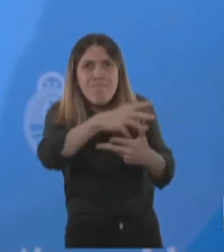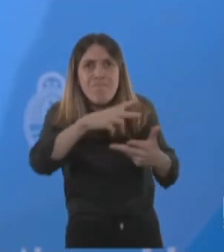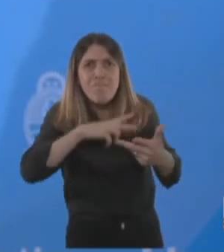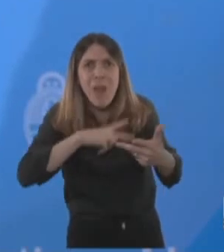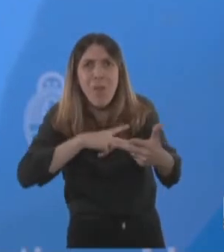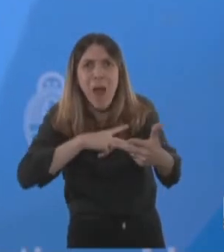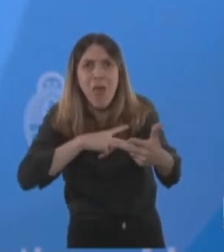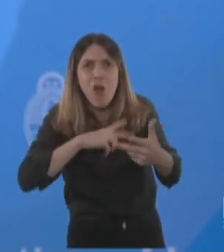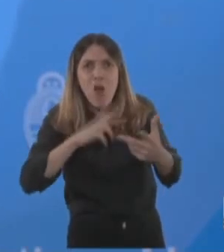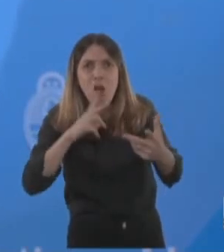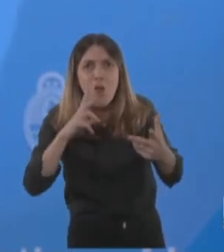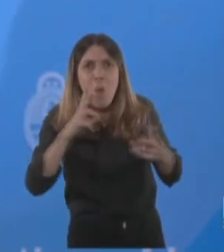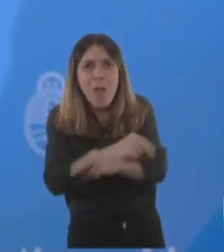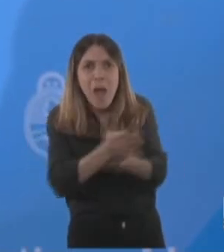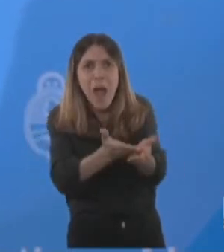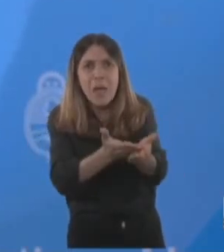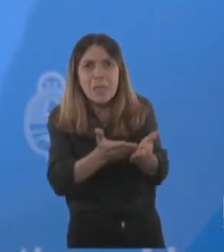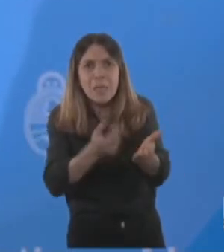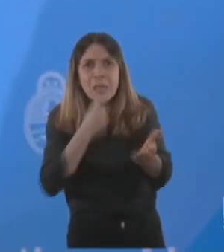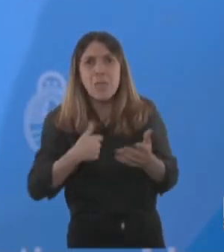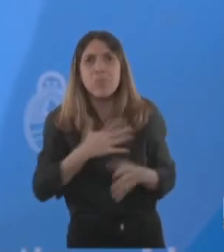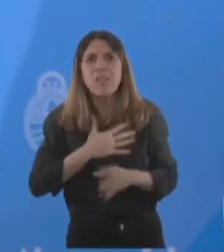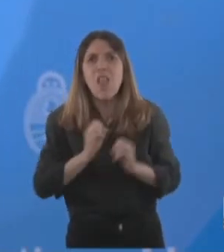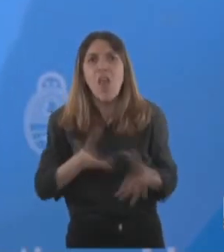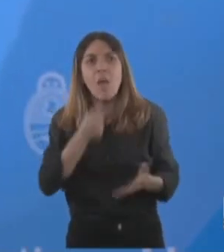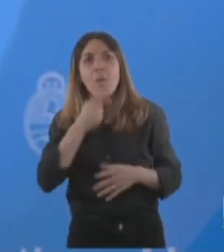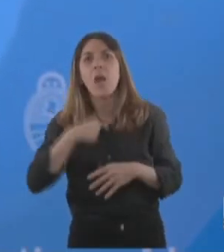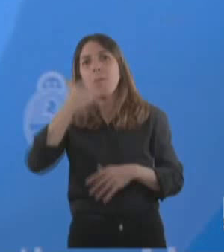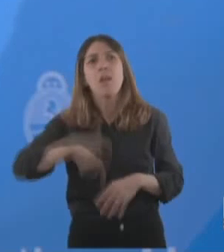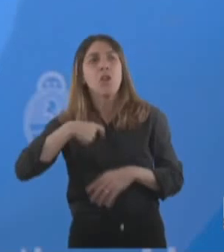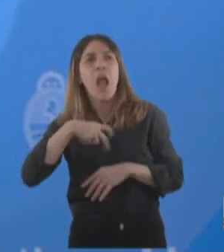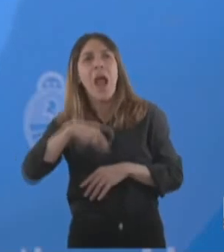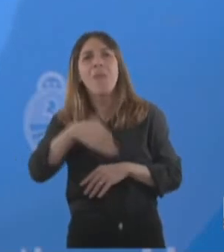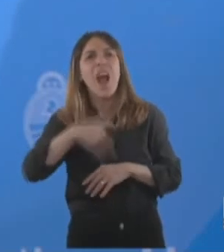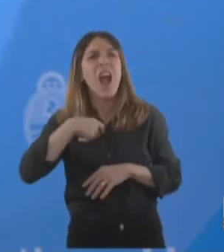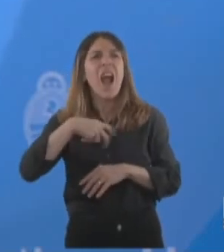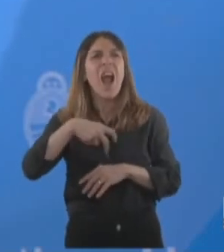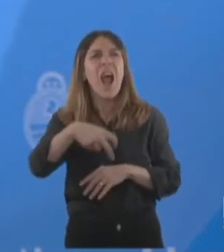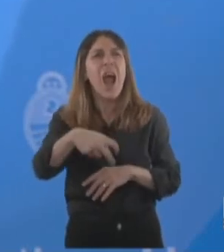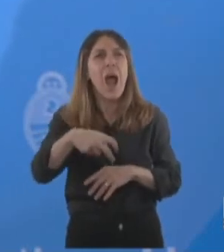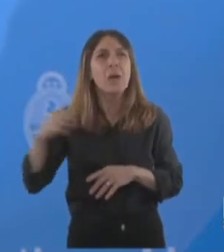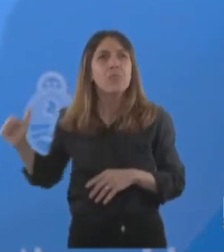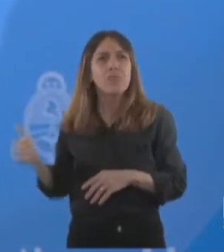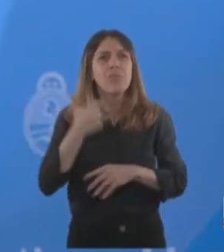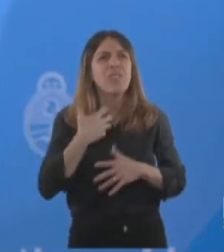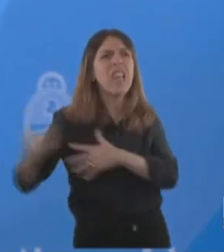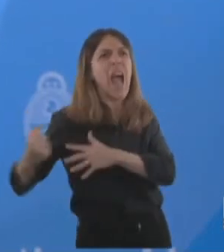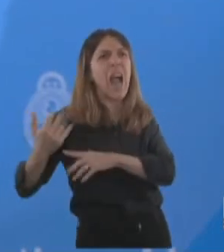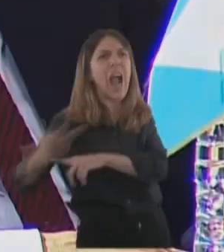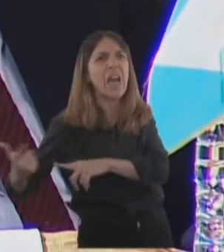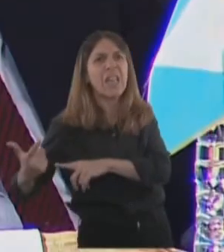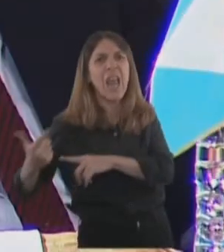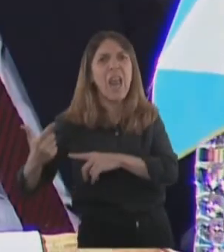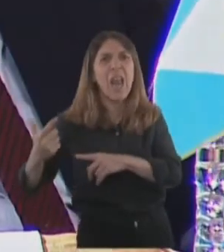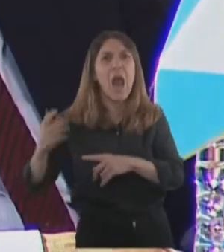debilidad que tiene quien caminando por la calle es arrebatado, le arrebatan la cartera, un auto, lo empujan y